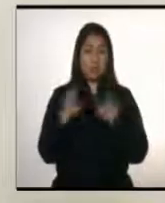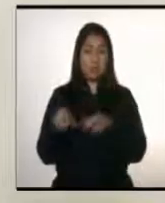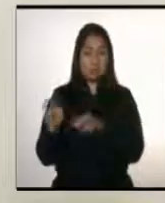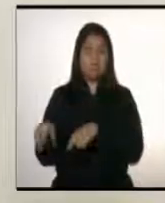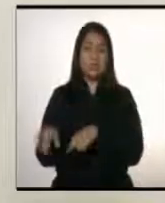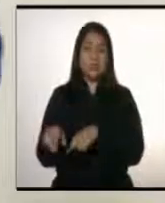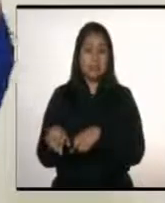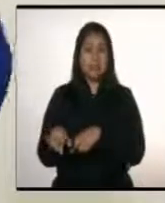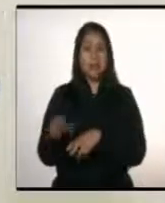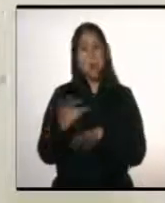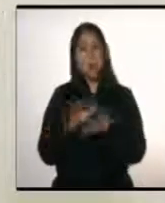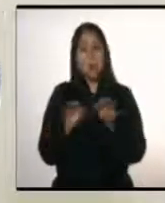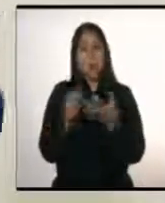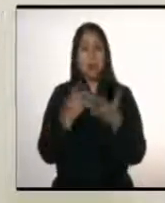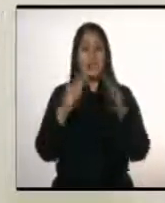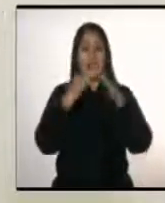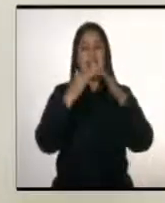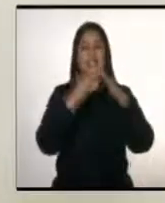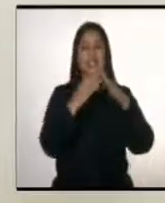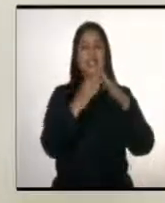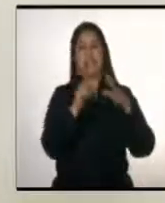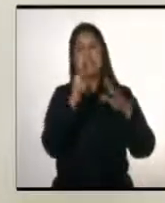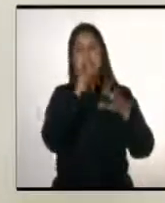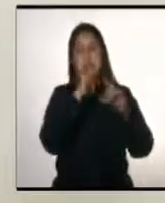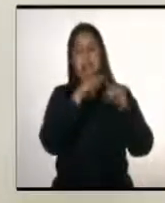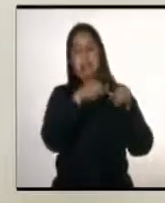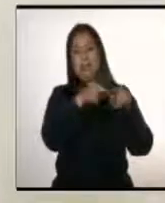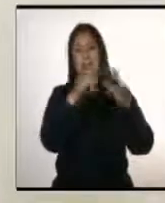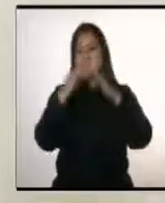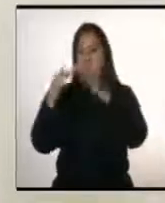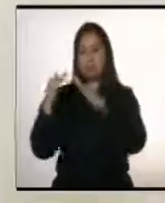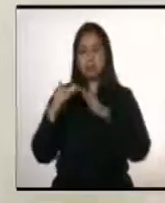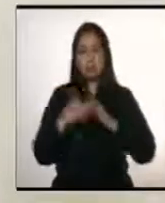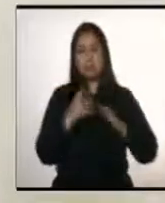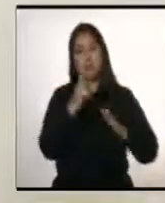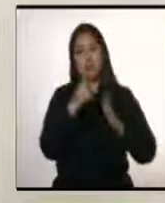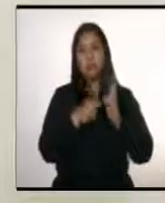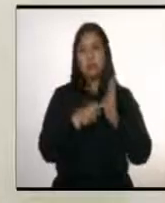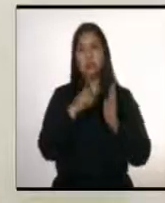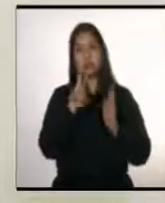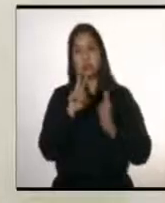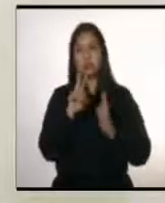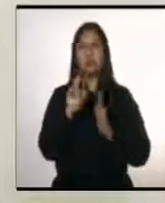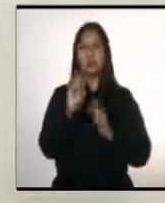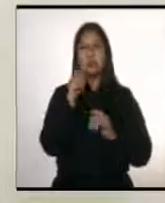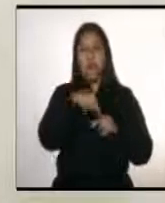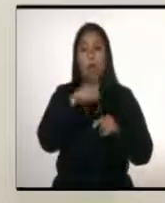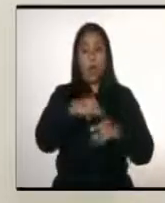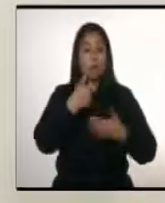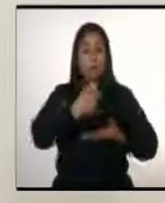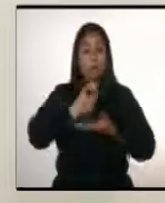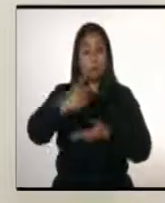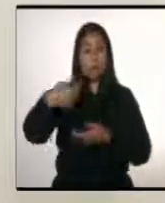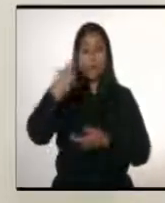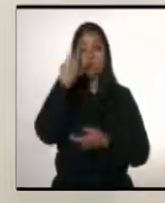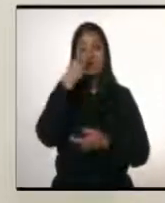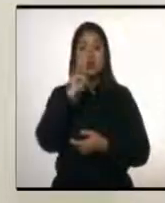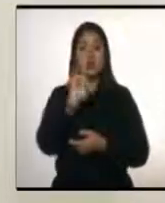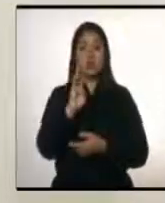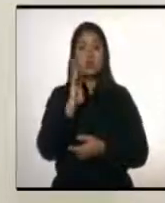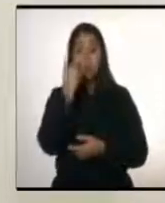o contadores de familias más de lo que hoy estamos hablando, de los que hoy están siendo subsidiados, con lo que nos